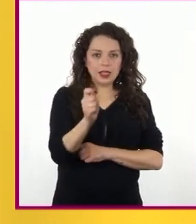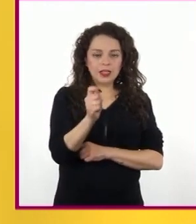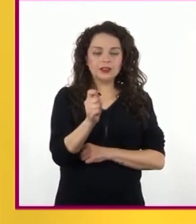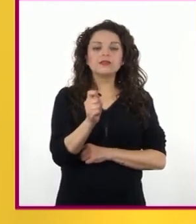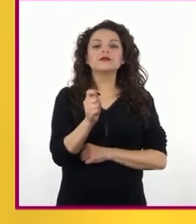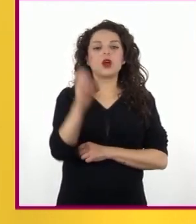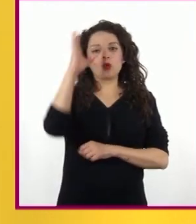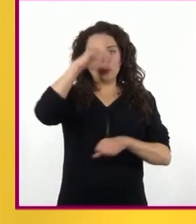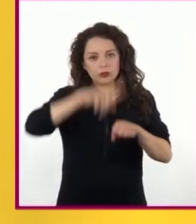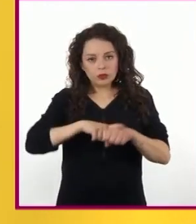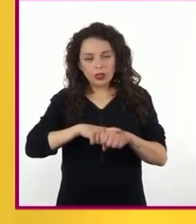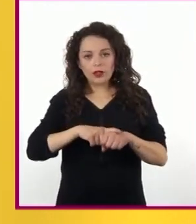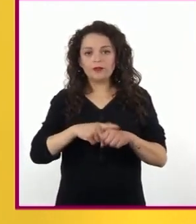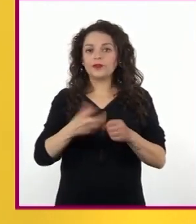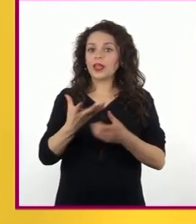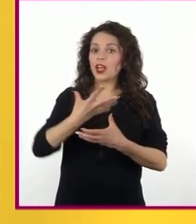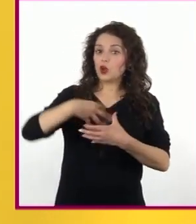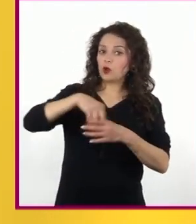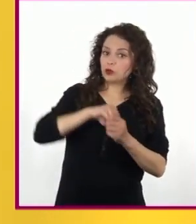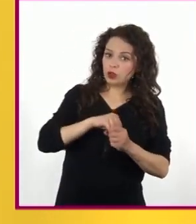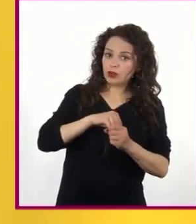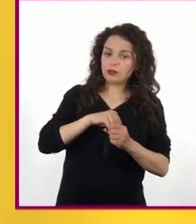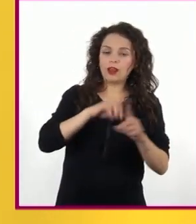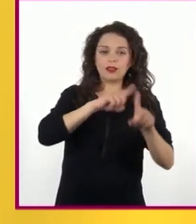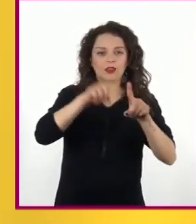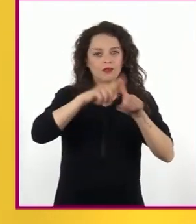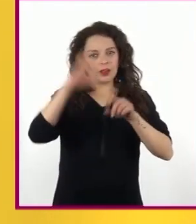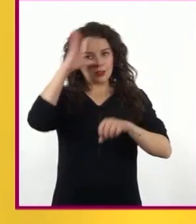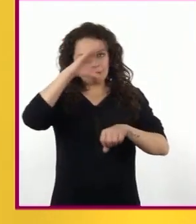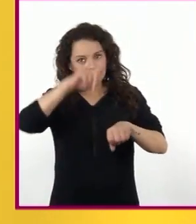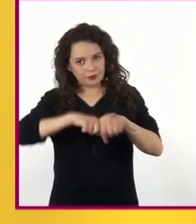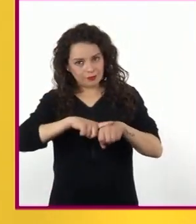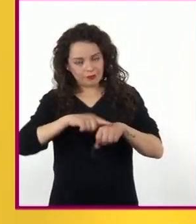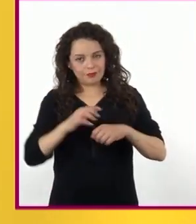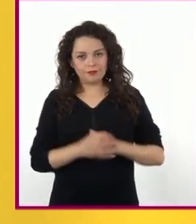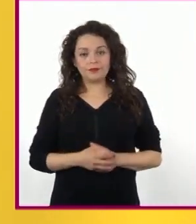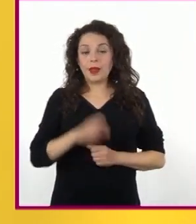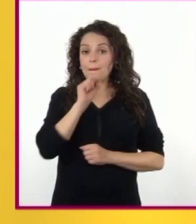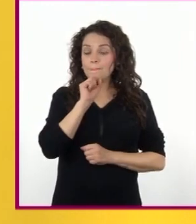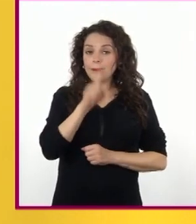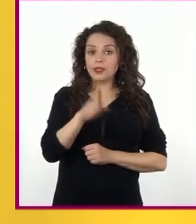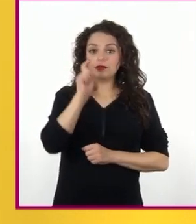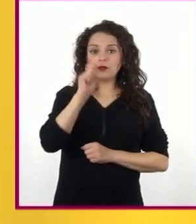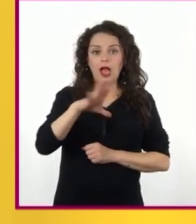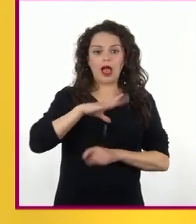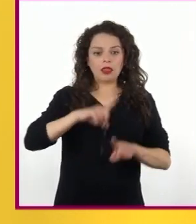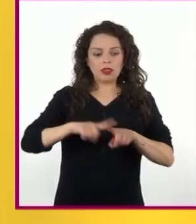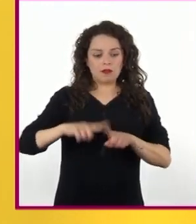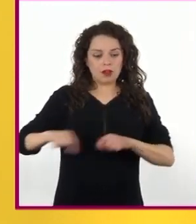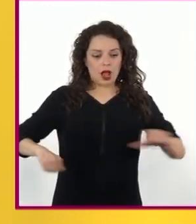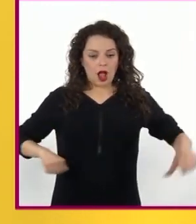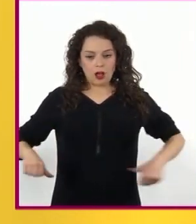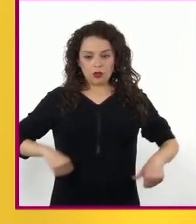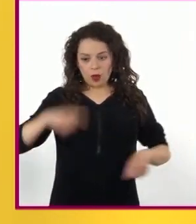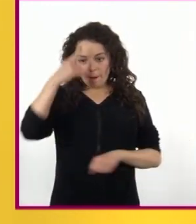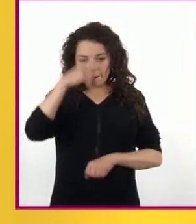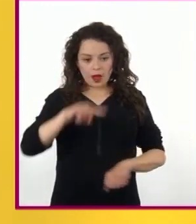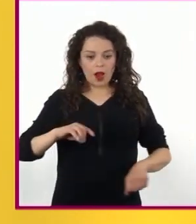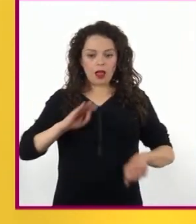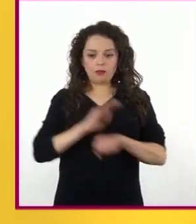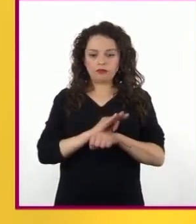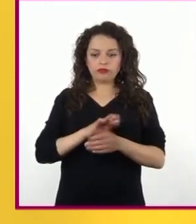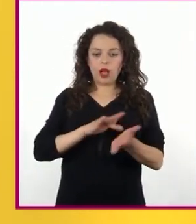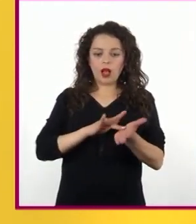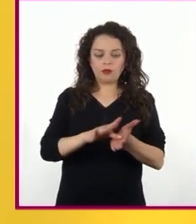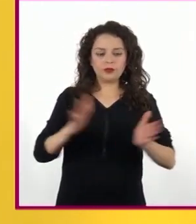interculturalidad. Asimismo, se mencionaron algunos casos que aluden a acciones en favor de la inclusión de las personas